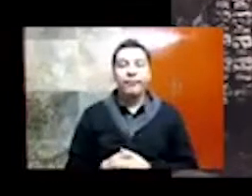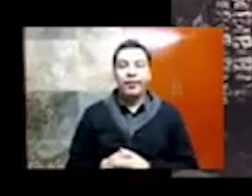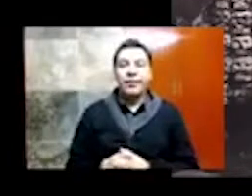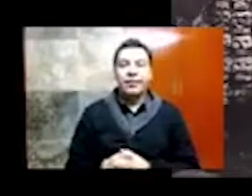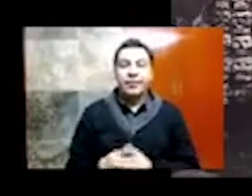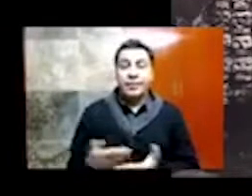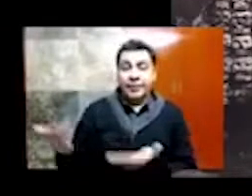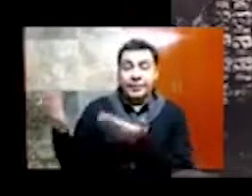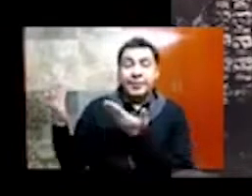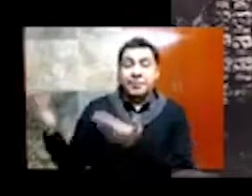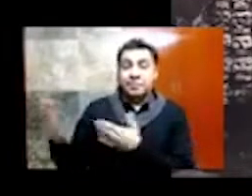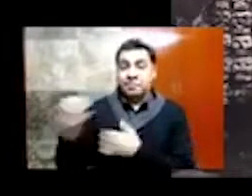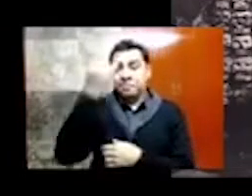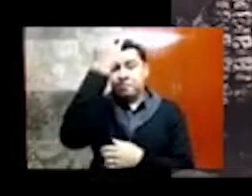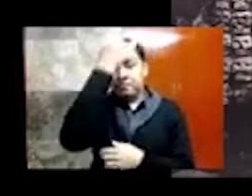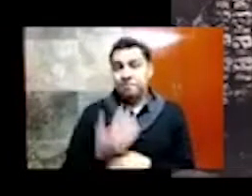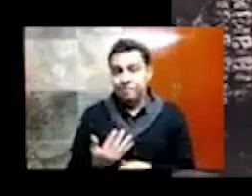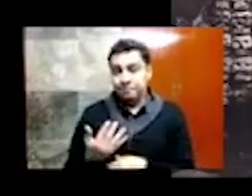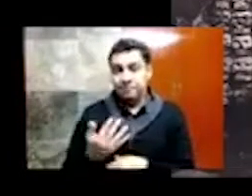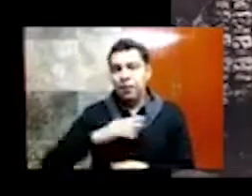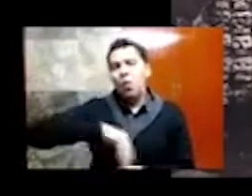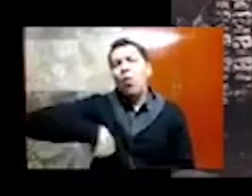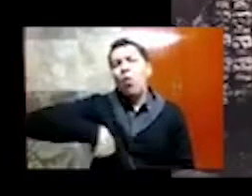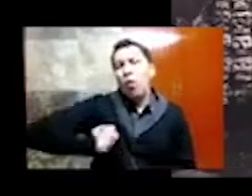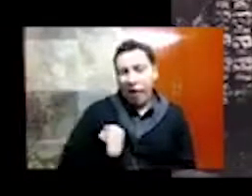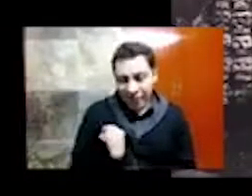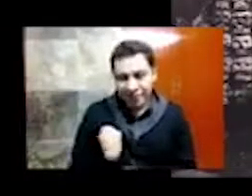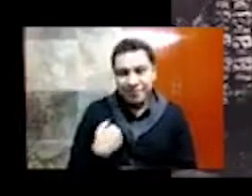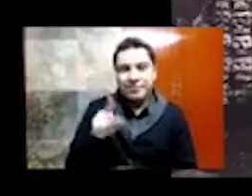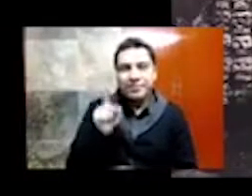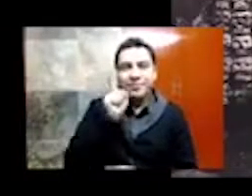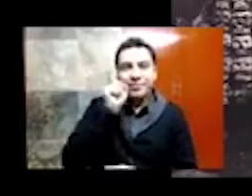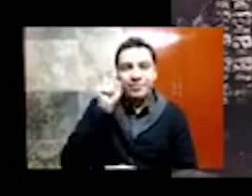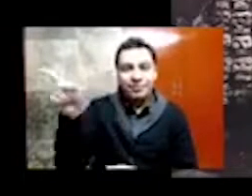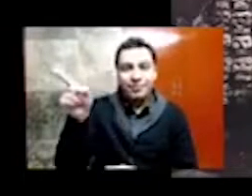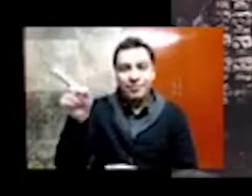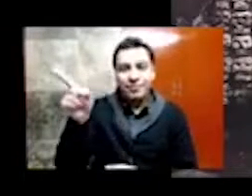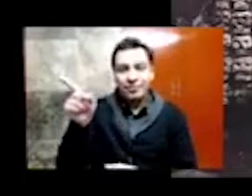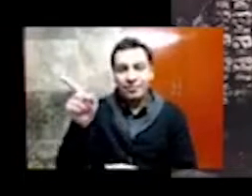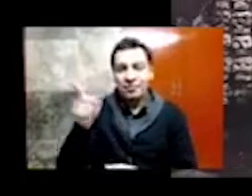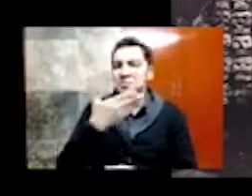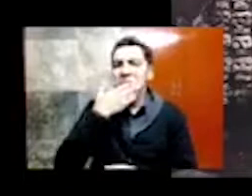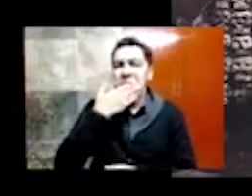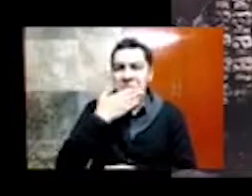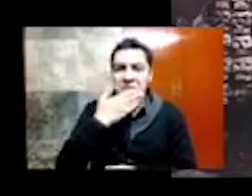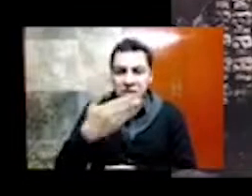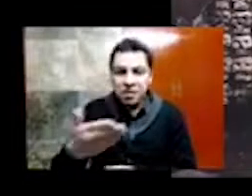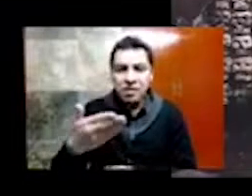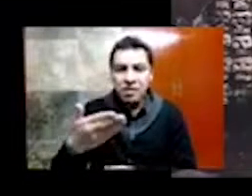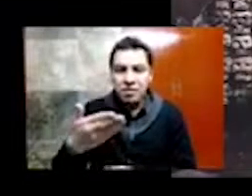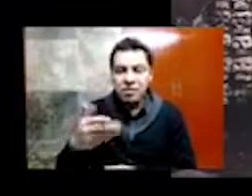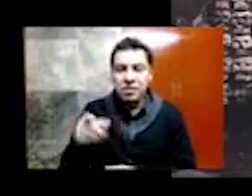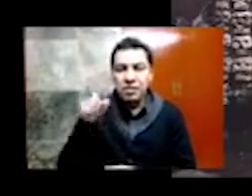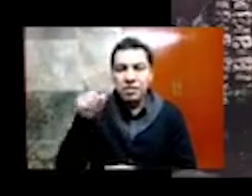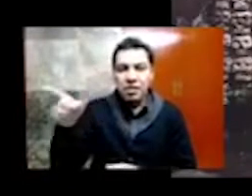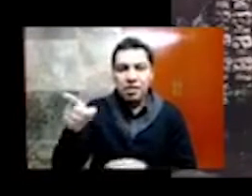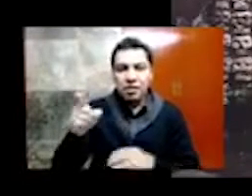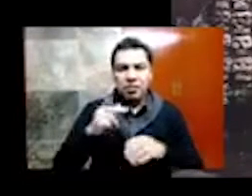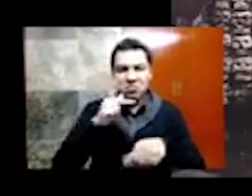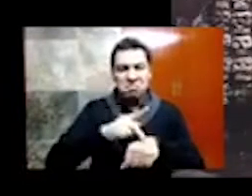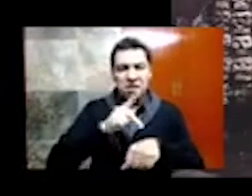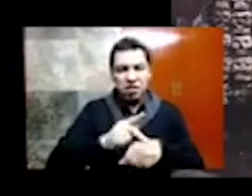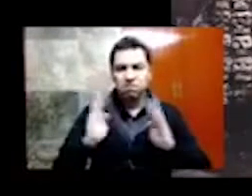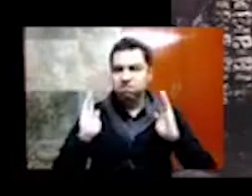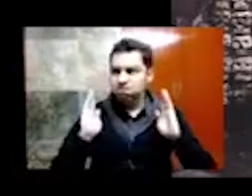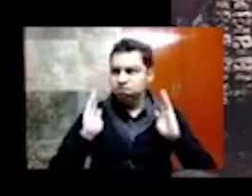cosas. Imágenes de archivo y esta, pues, suerte de lienzo murario que